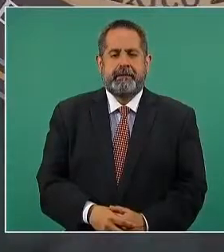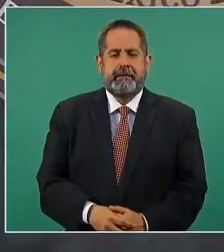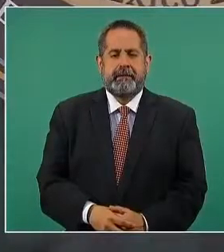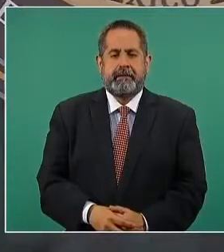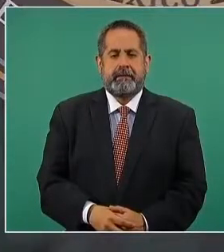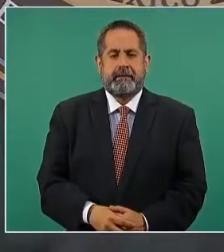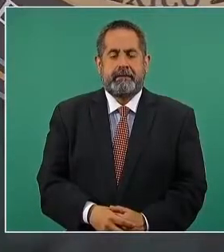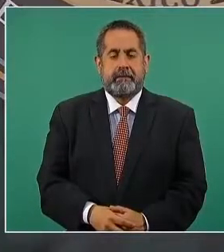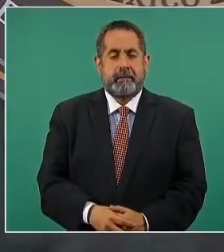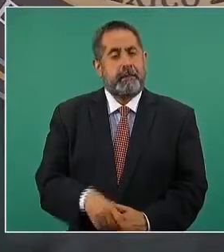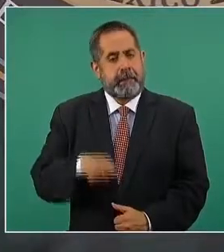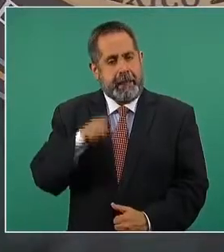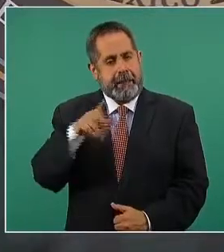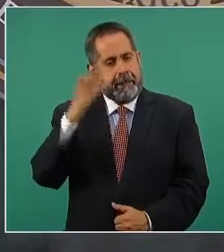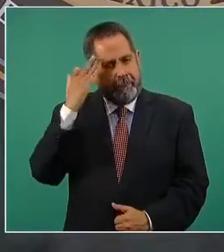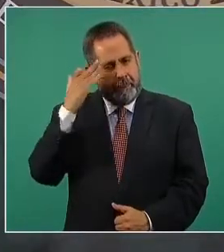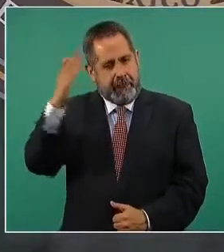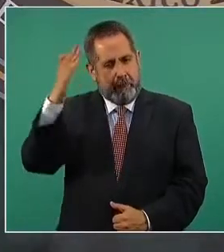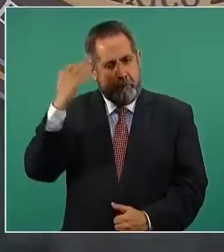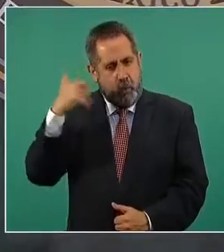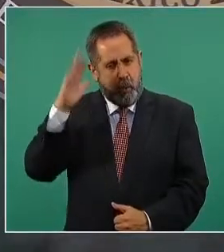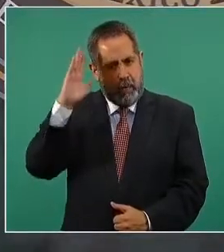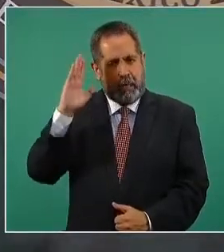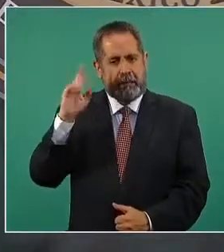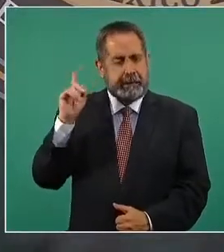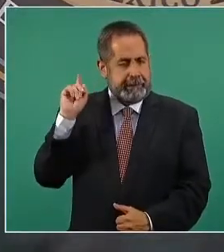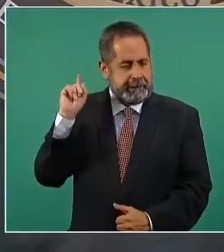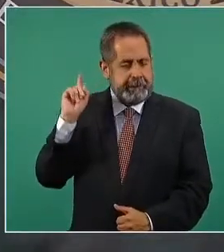En ese entonces,